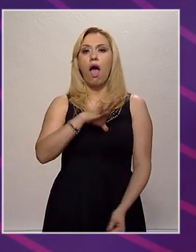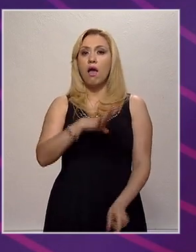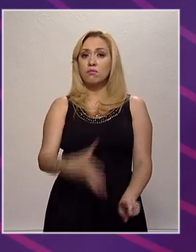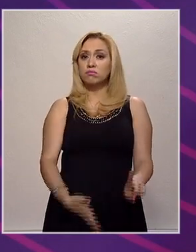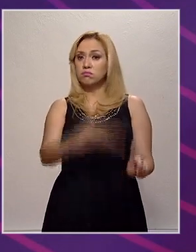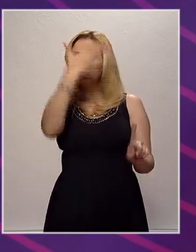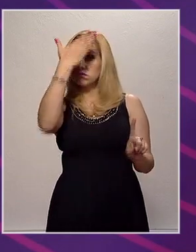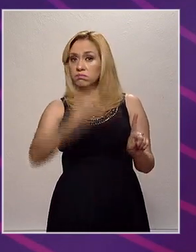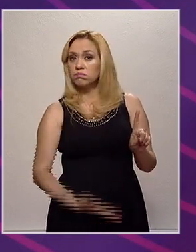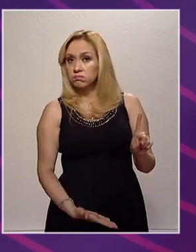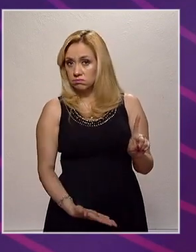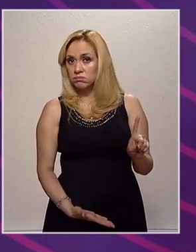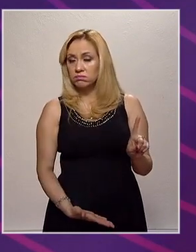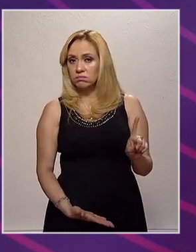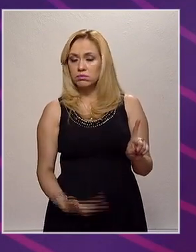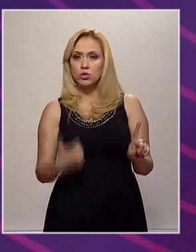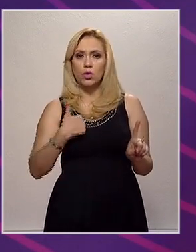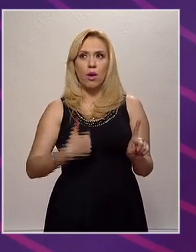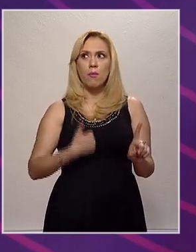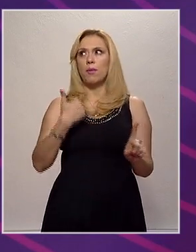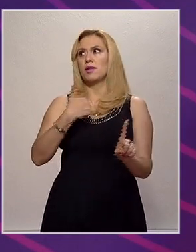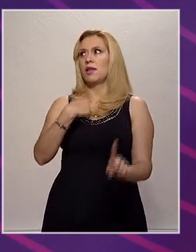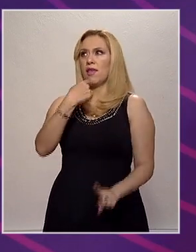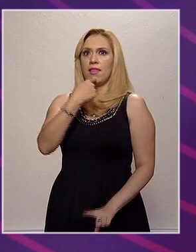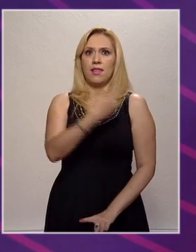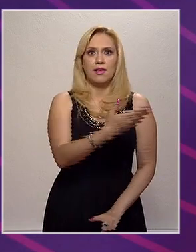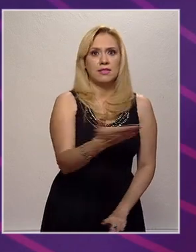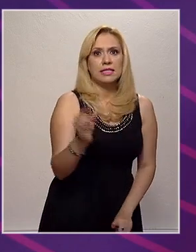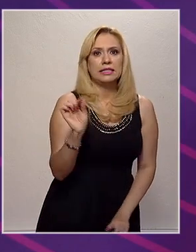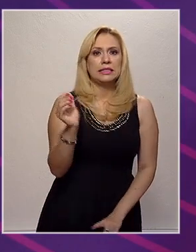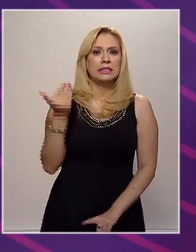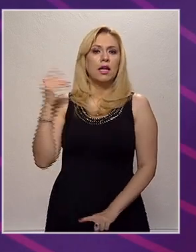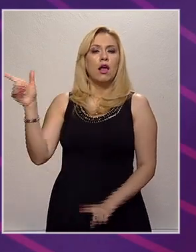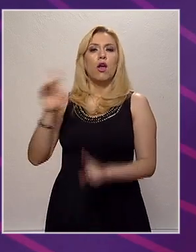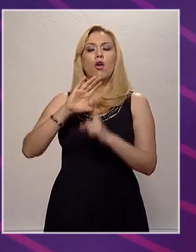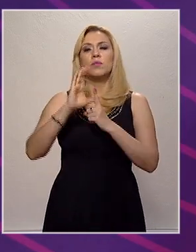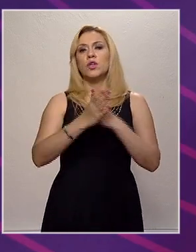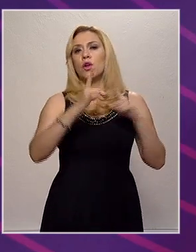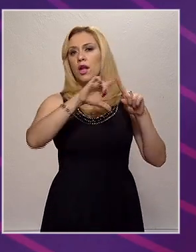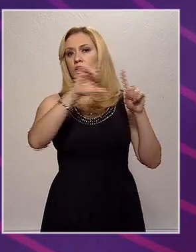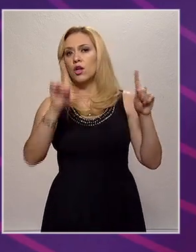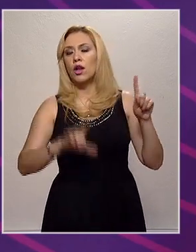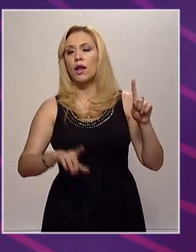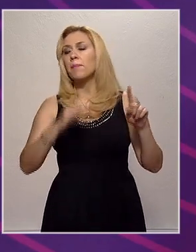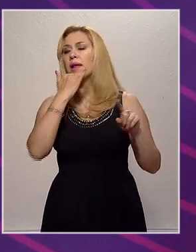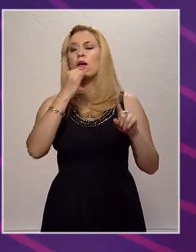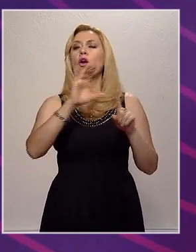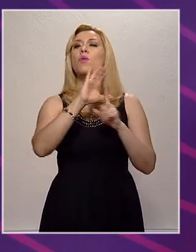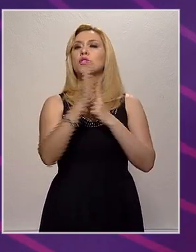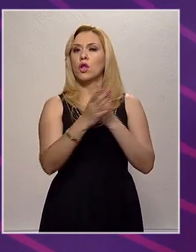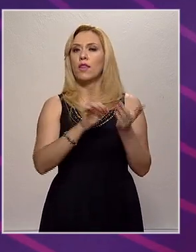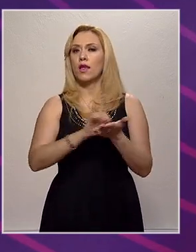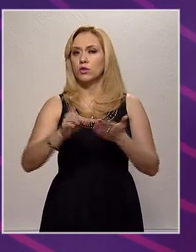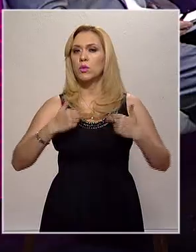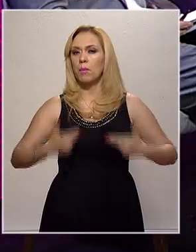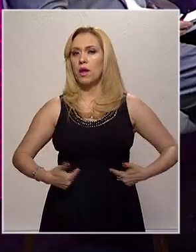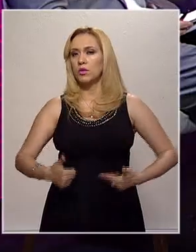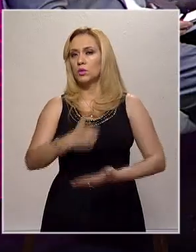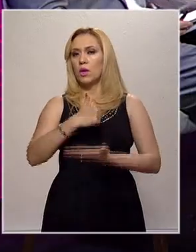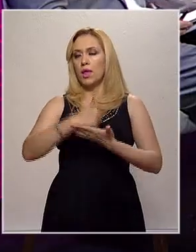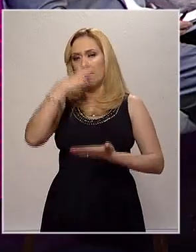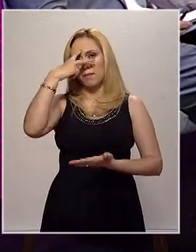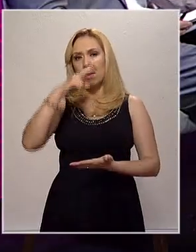específico. Aprovecho para platicarles que recientemente la Comisión de Derechos Humanos de la Ciudad presentó una recomendación,